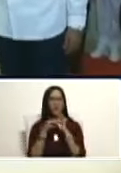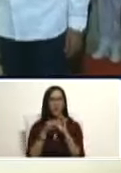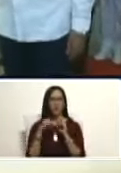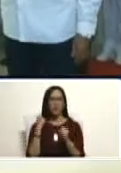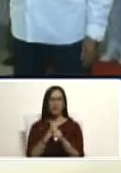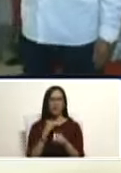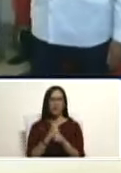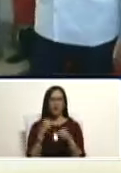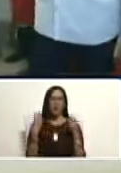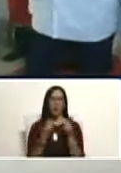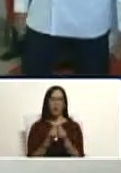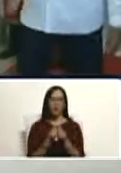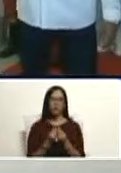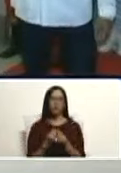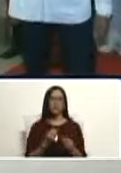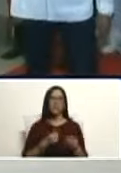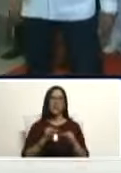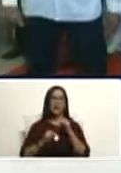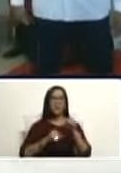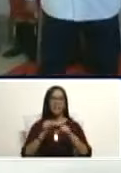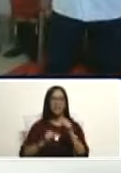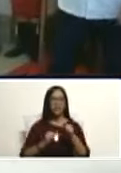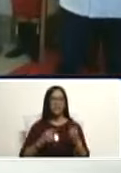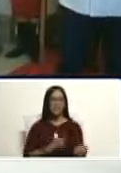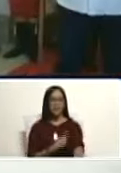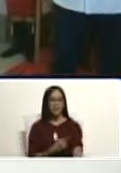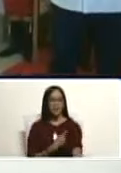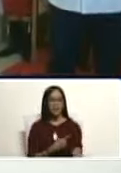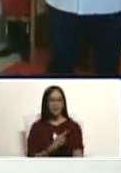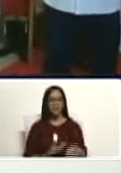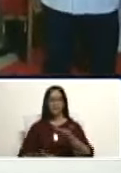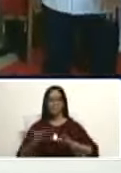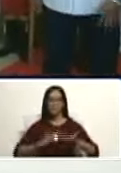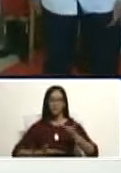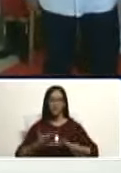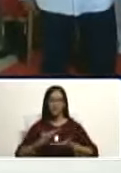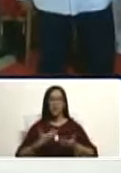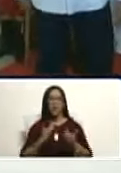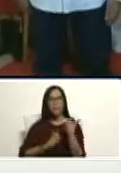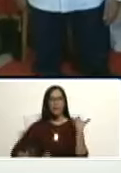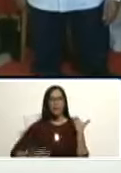trabajo conjunto, de la cooperación, de la hermandad. El